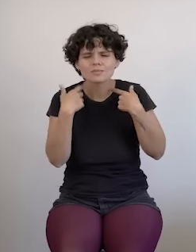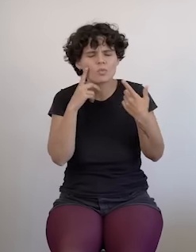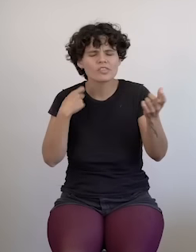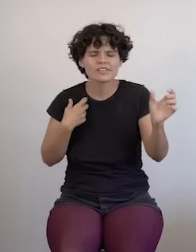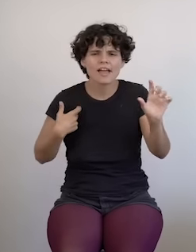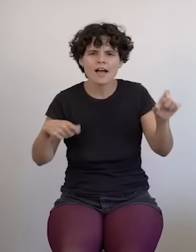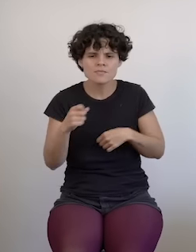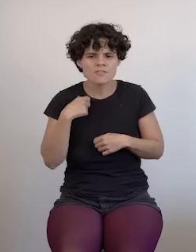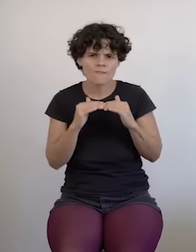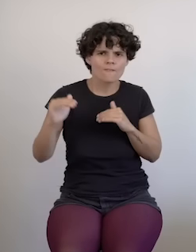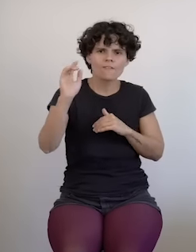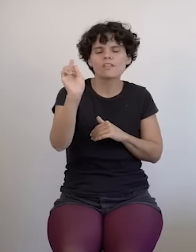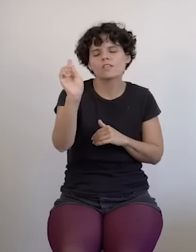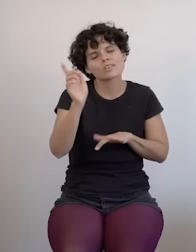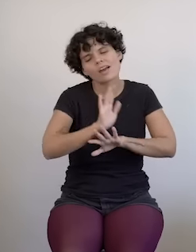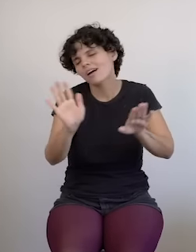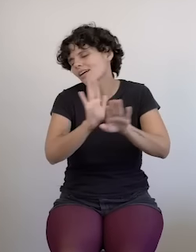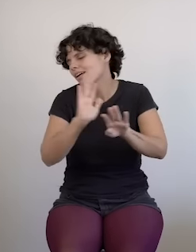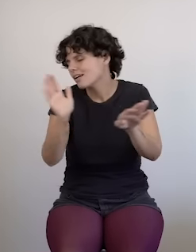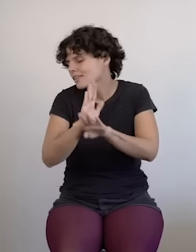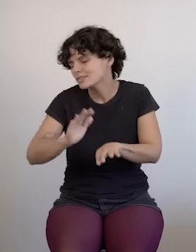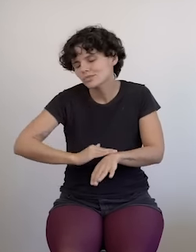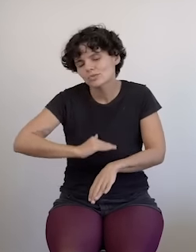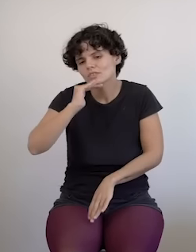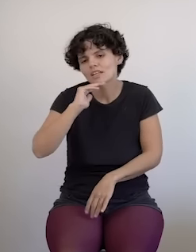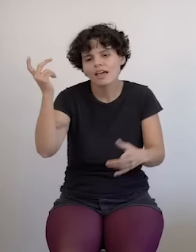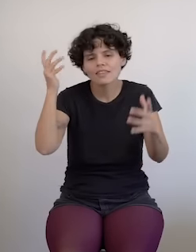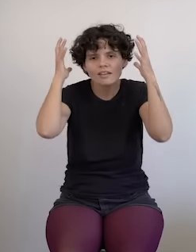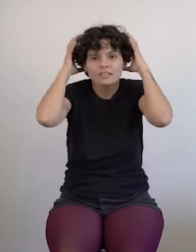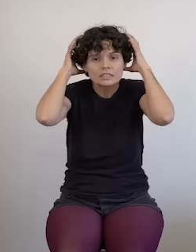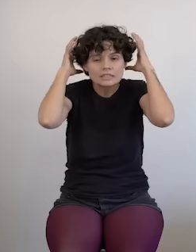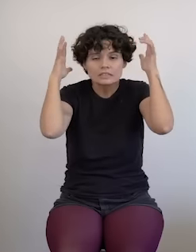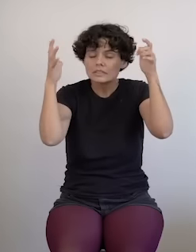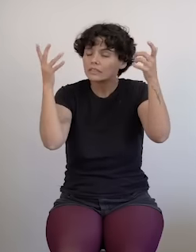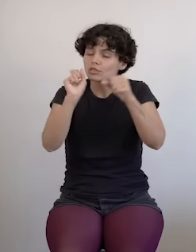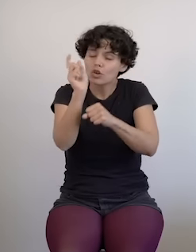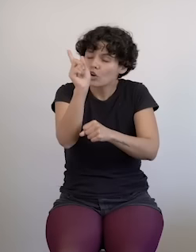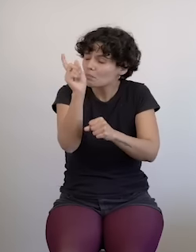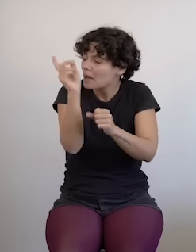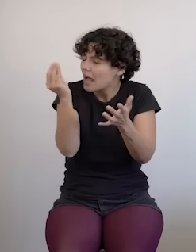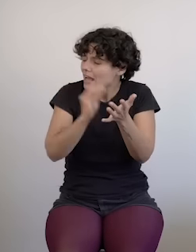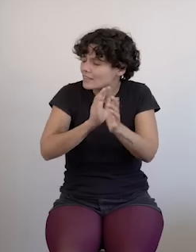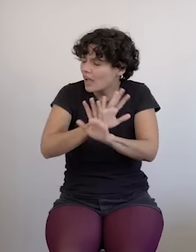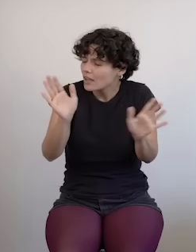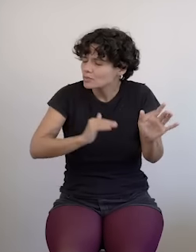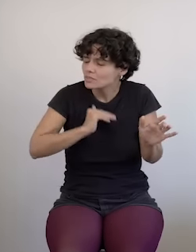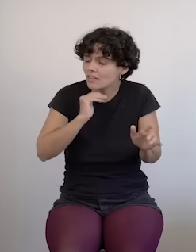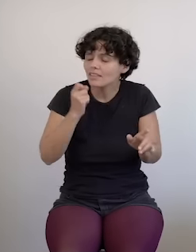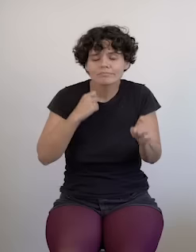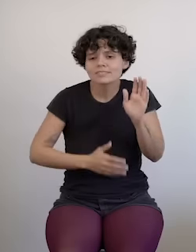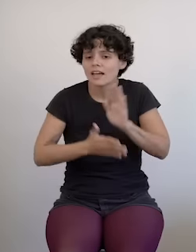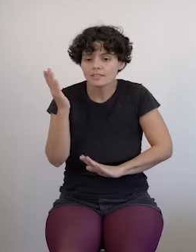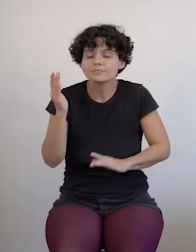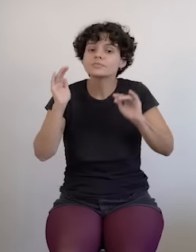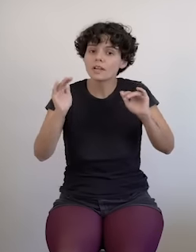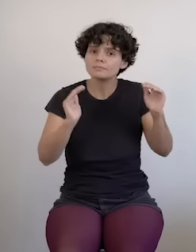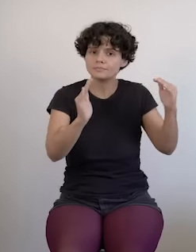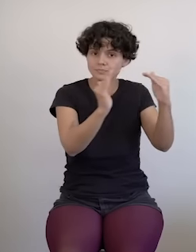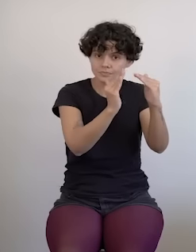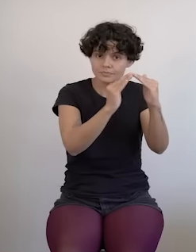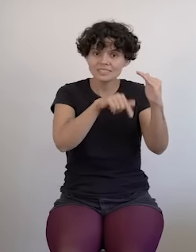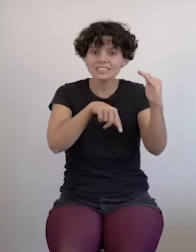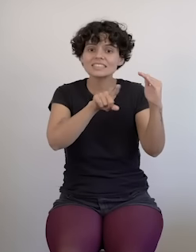tratamos de ser victimarios para sobrevivir. Yo quería salir ya, ¿cachai? Ya tenía hasta el pelo rizado, no quería más, ¿cachai? Y aquí entra lo